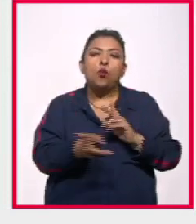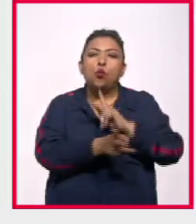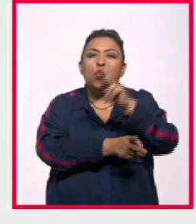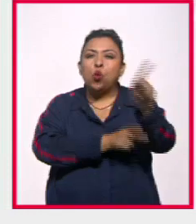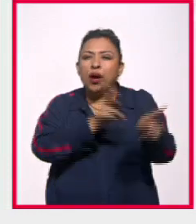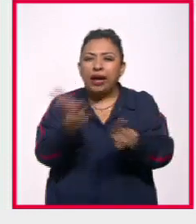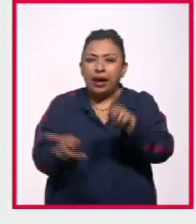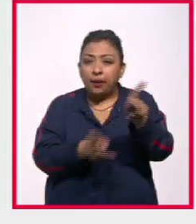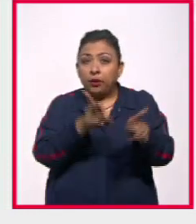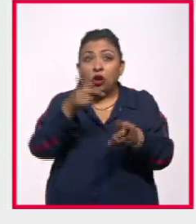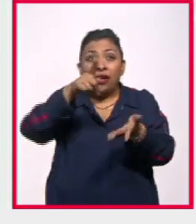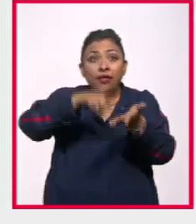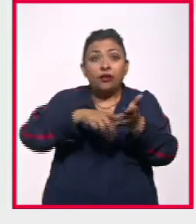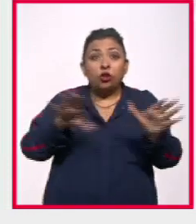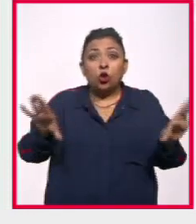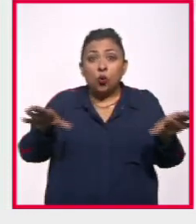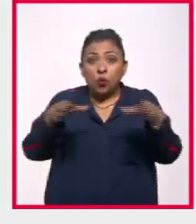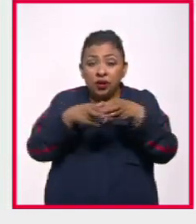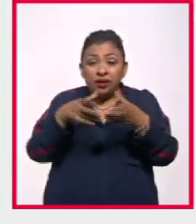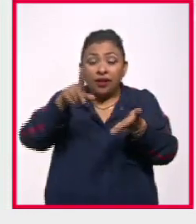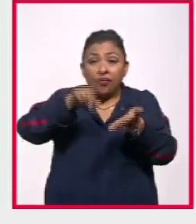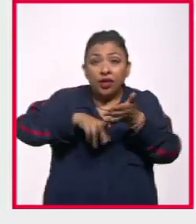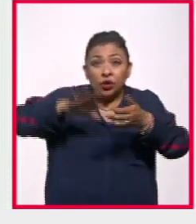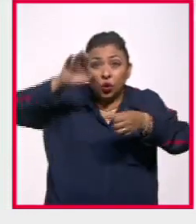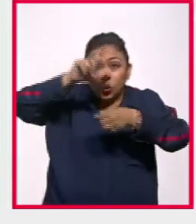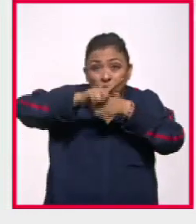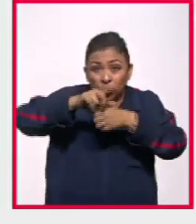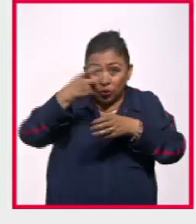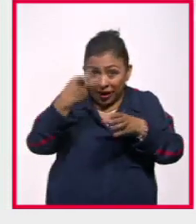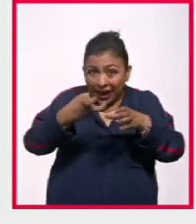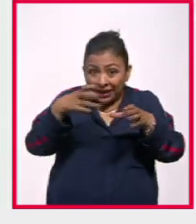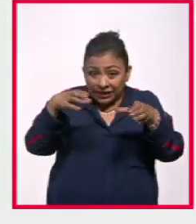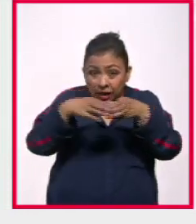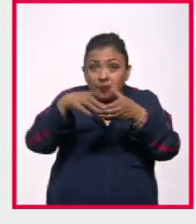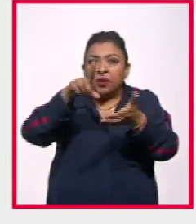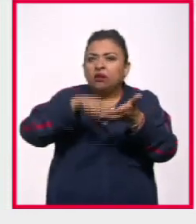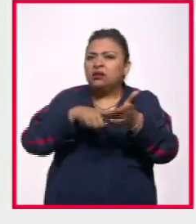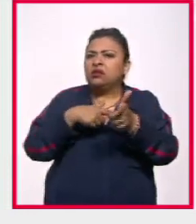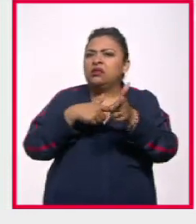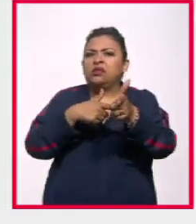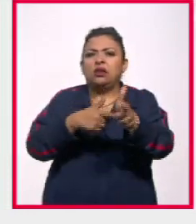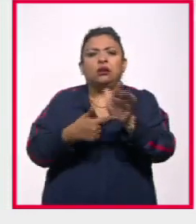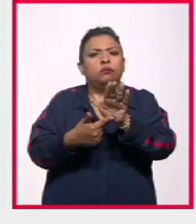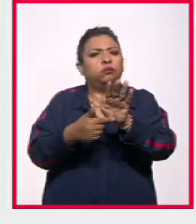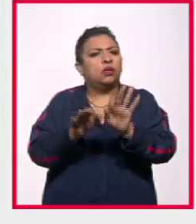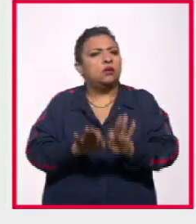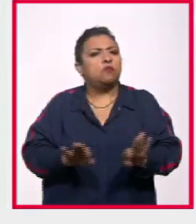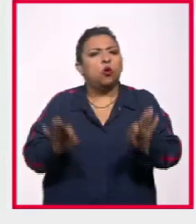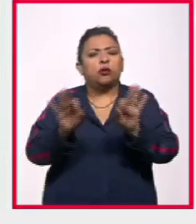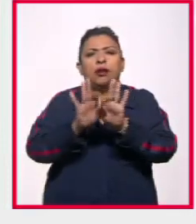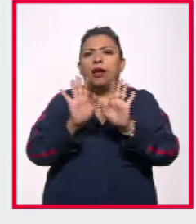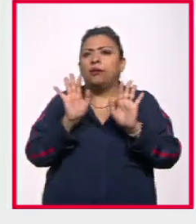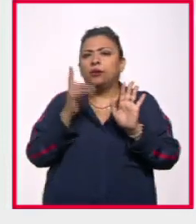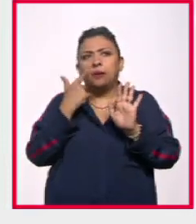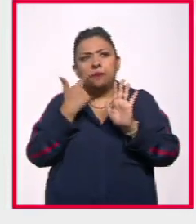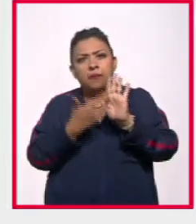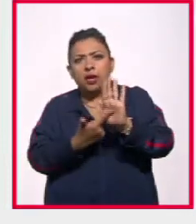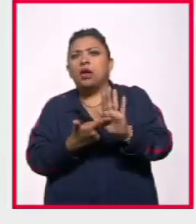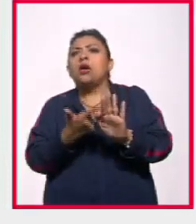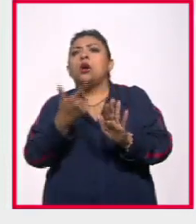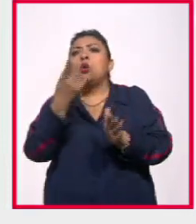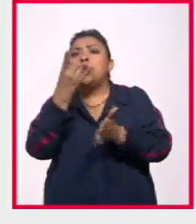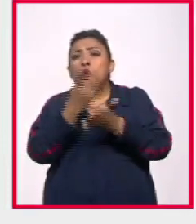esas comunidades y de esa cultura han mantenido su presencia, su importancia como una fuente